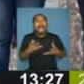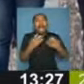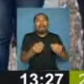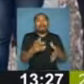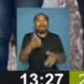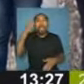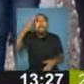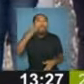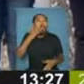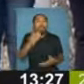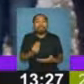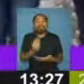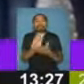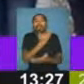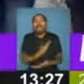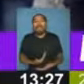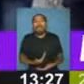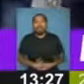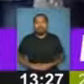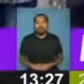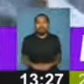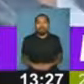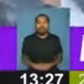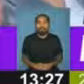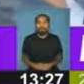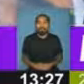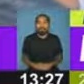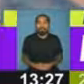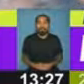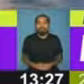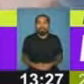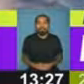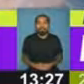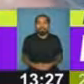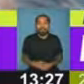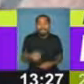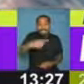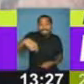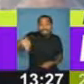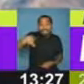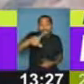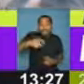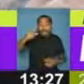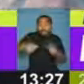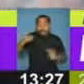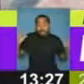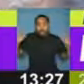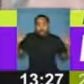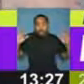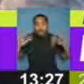congregación de mucha gente independiente que quería escuchar nuestro mensaje, quería escuchar cuál